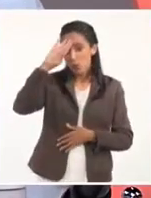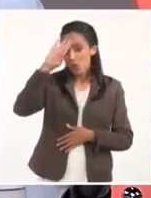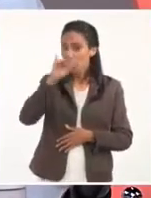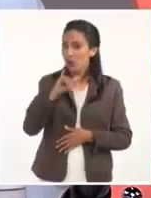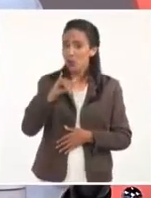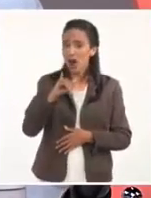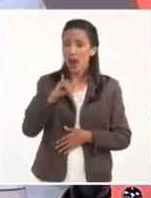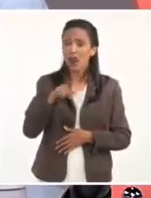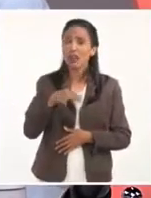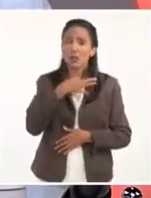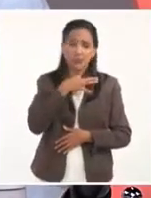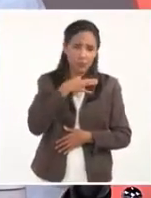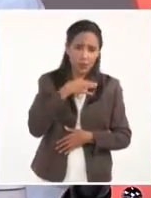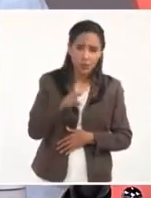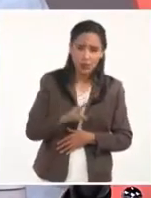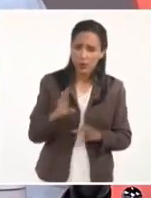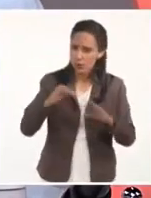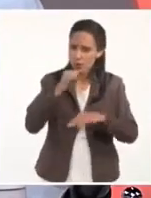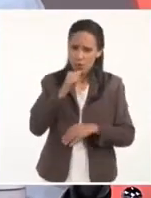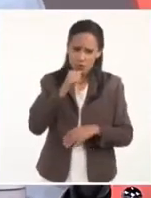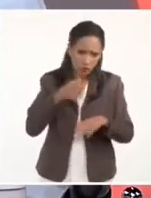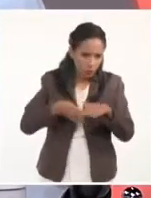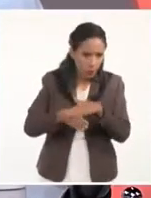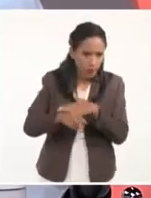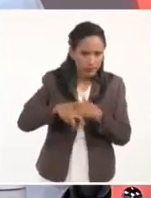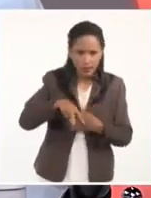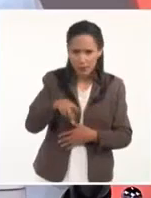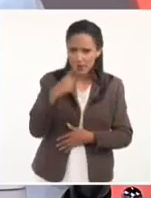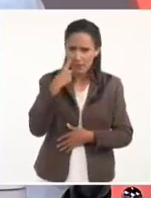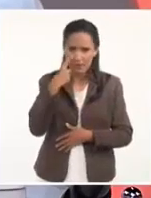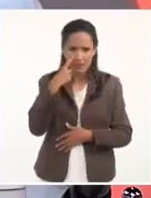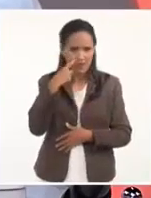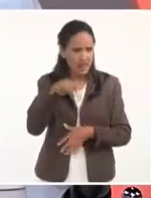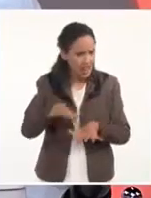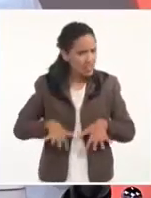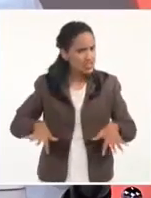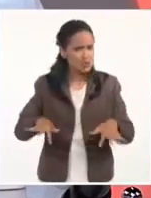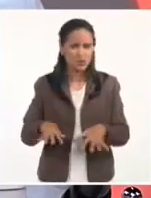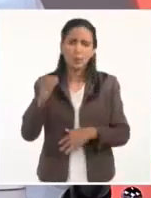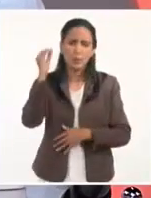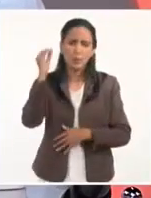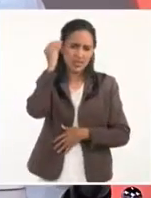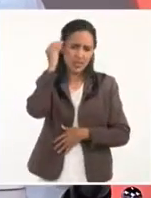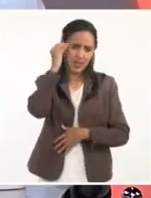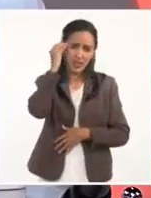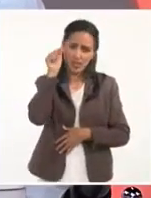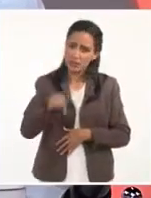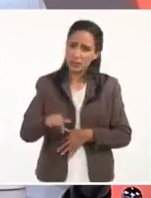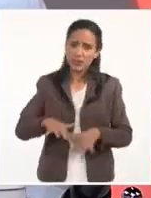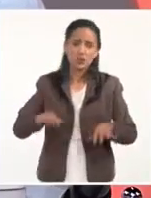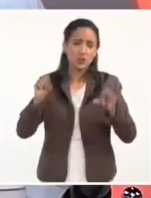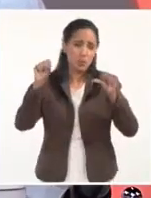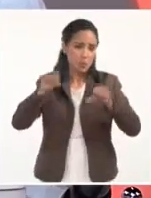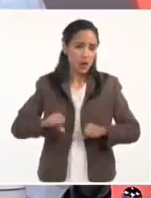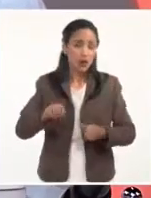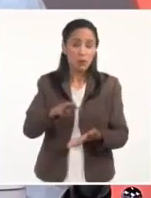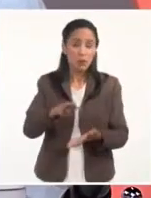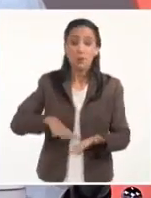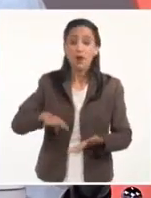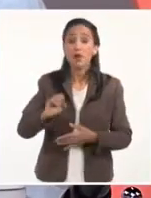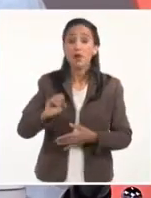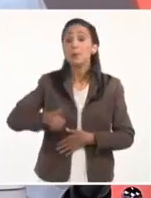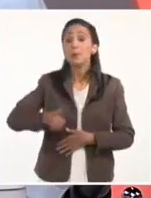ninguna duda basta nada más que entrar que caminar y ver cómo está la situación para saber que se han quedado atrás y el llamado de nuestro presidente está